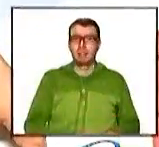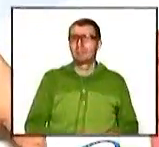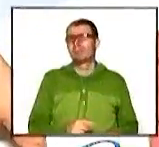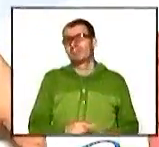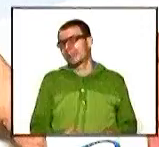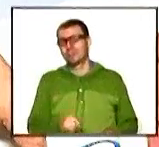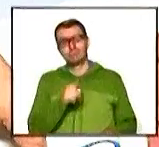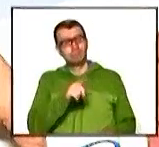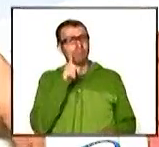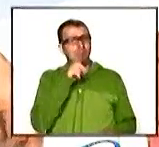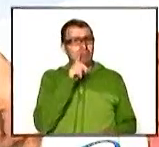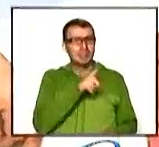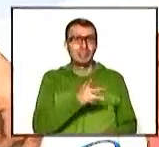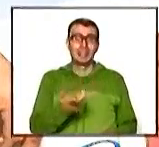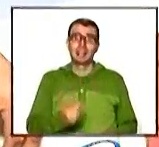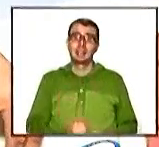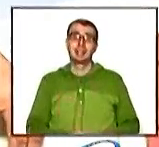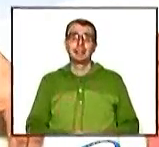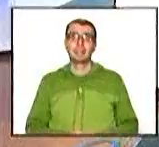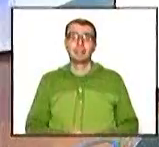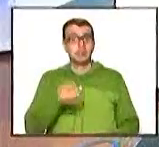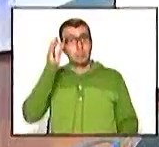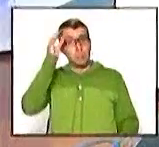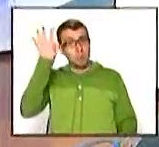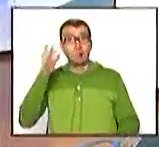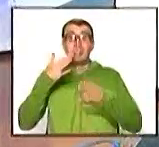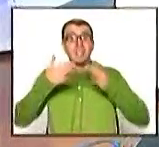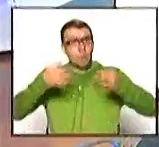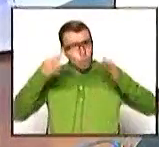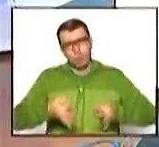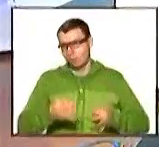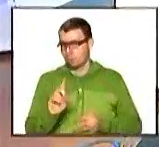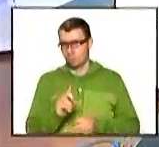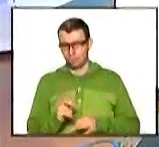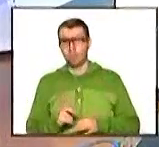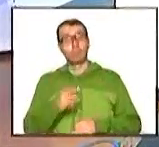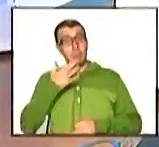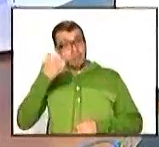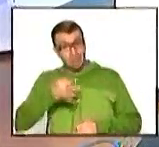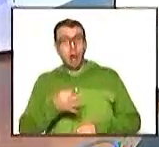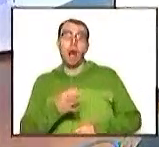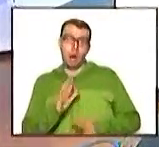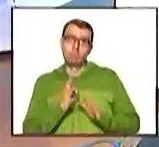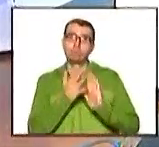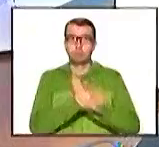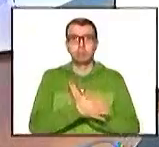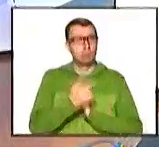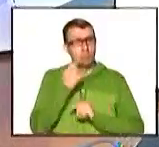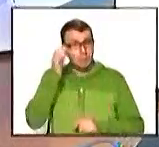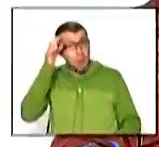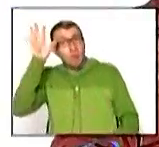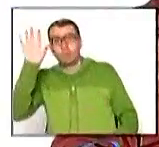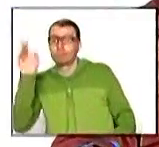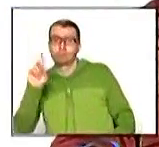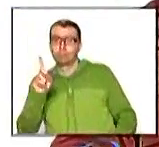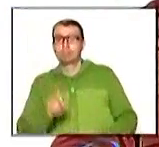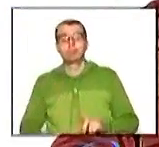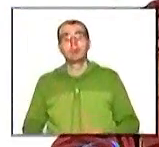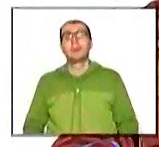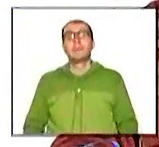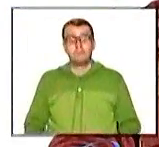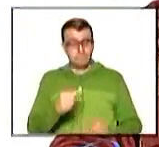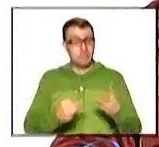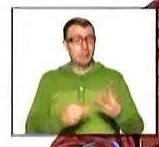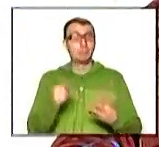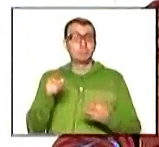y con una seguridad. Y se inventan cosas. Después hay que pedir disculpas. Bueno, entonces les decía que les daré información más